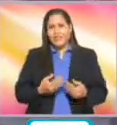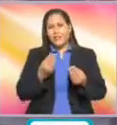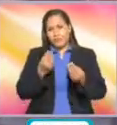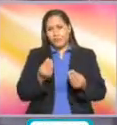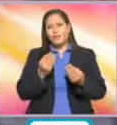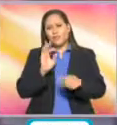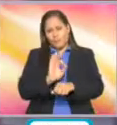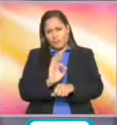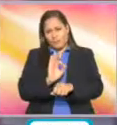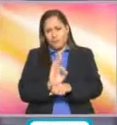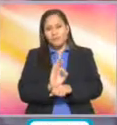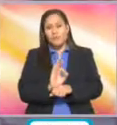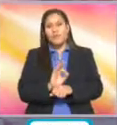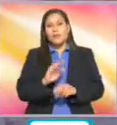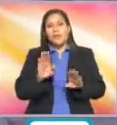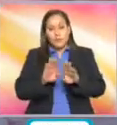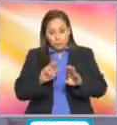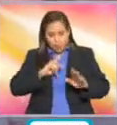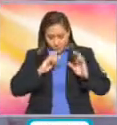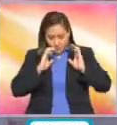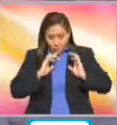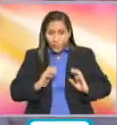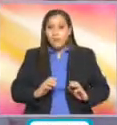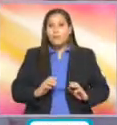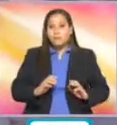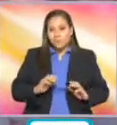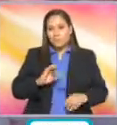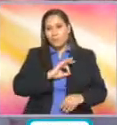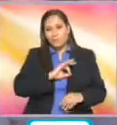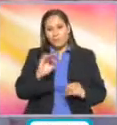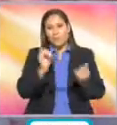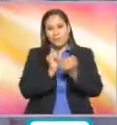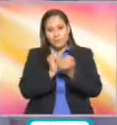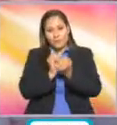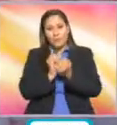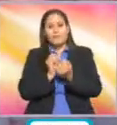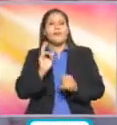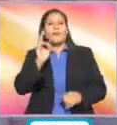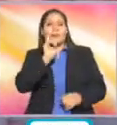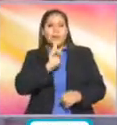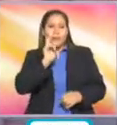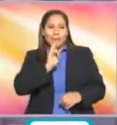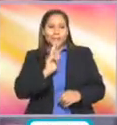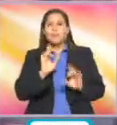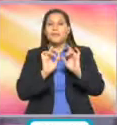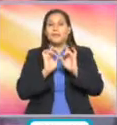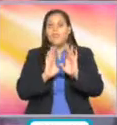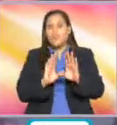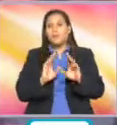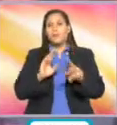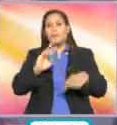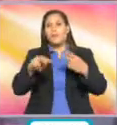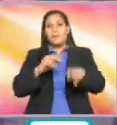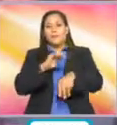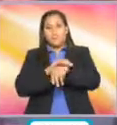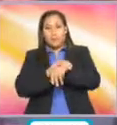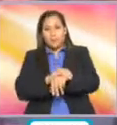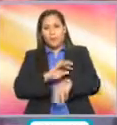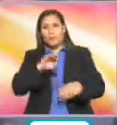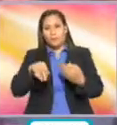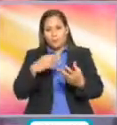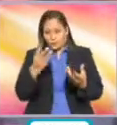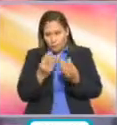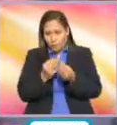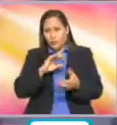beneficios a nivel de nuestro cuerpo. Podemos también ver que, no sé, si de repente vamos con amigos, pues vamos todos juntos y